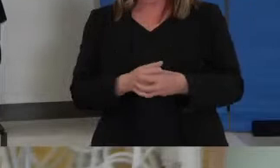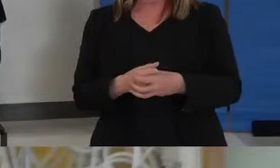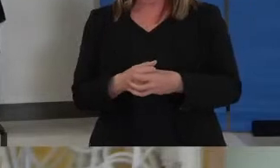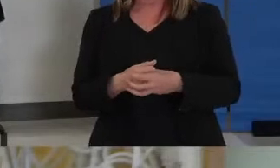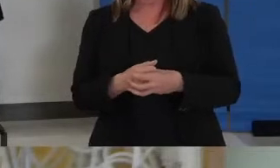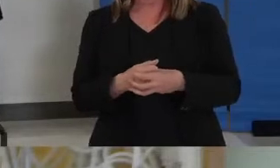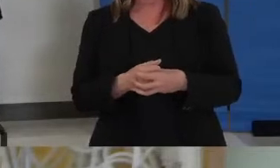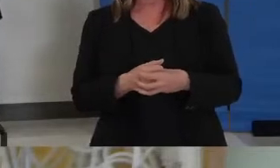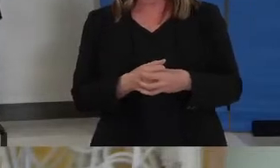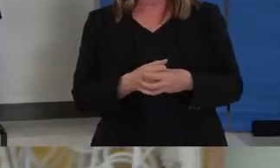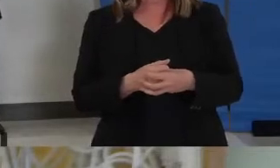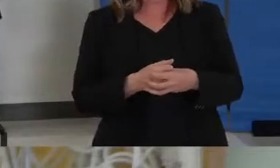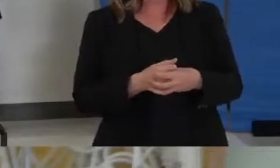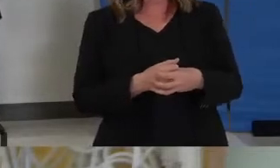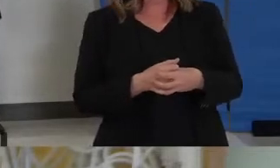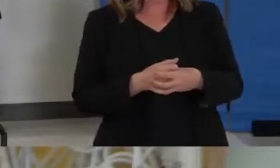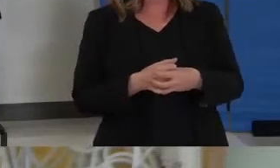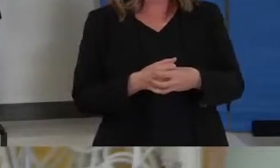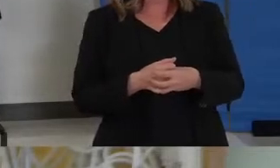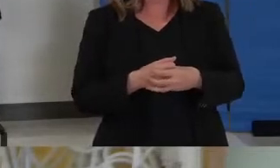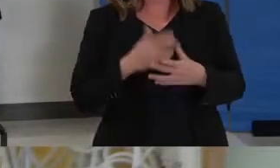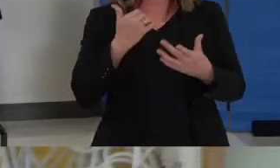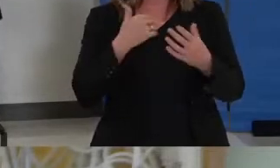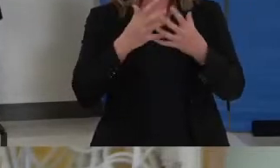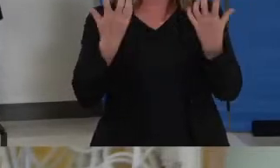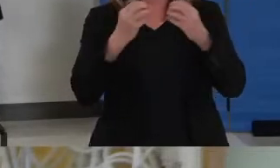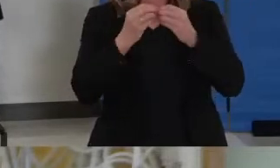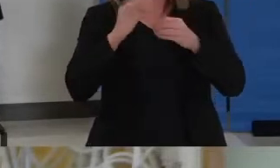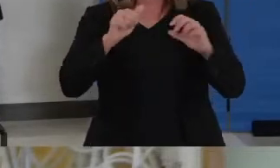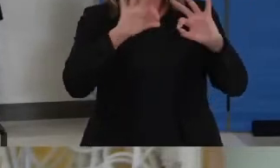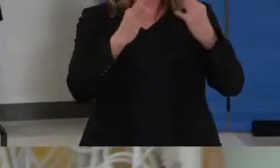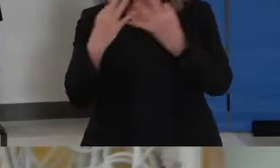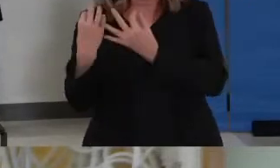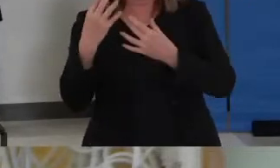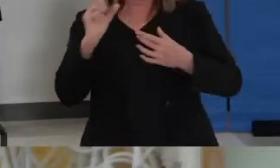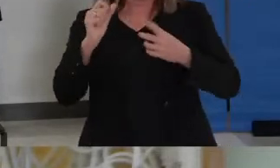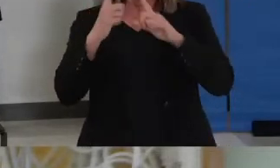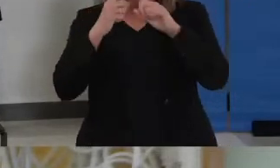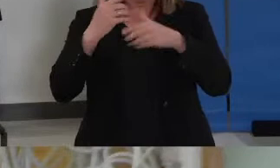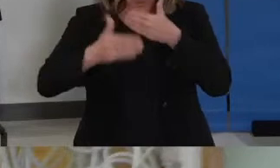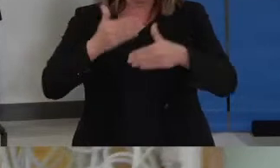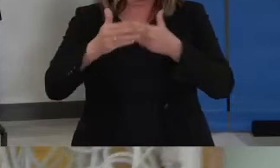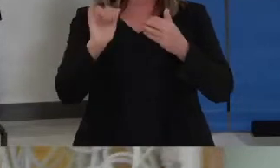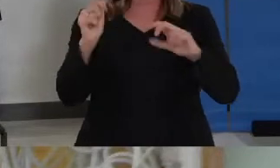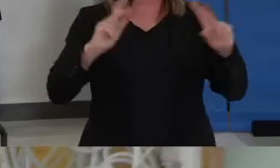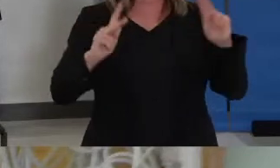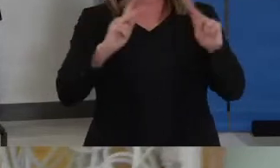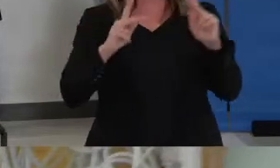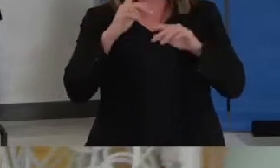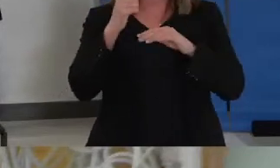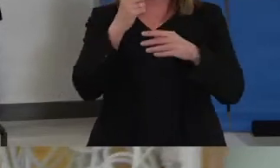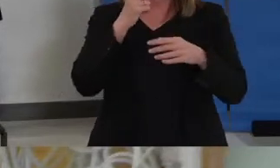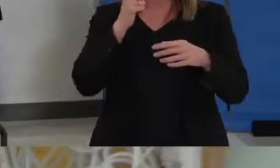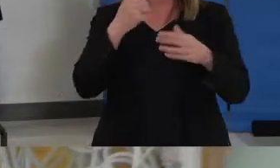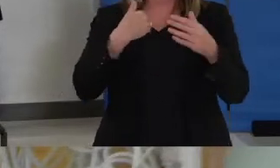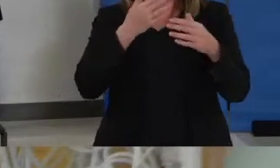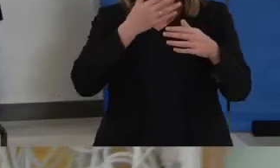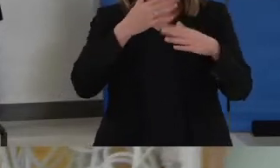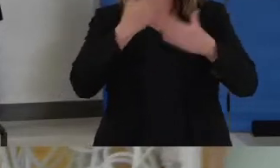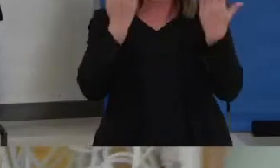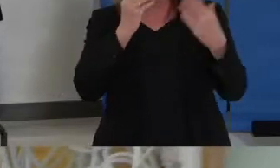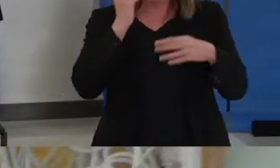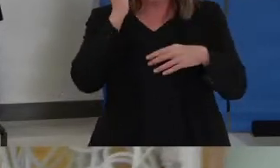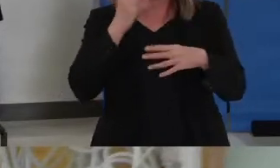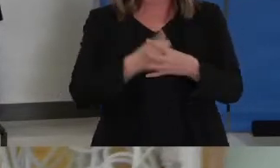presión afecta mucho más a las familias de bajos ingresos, a las personas con ingresos fijos y